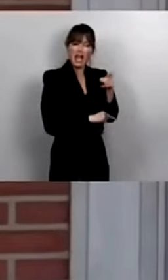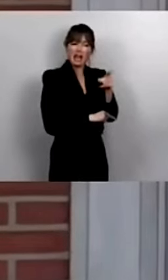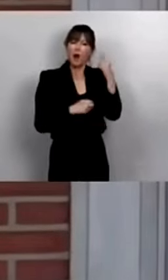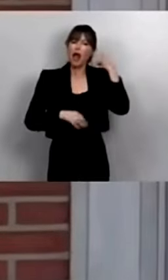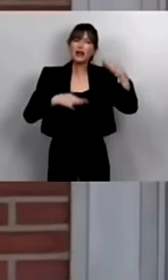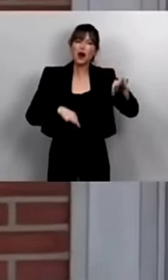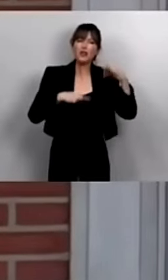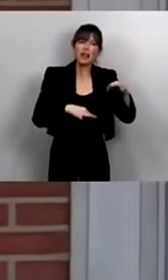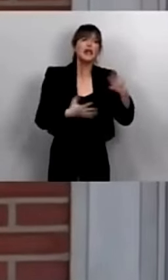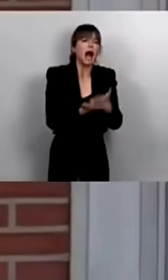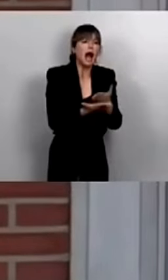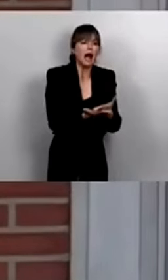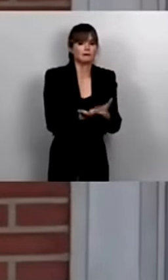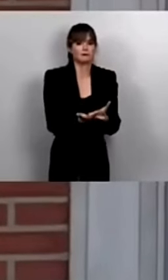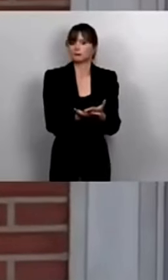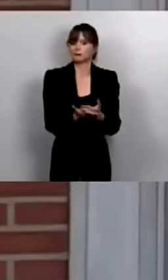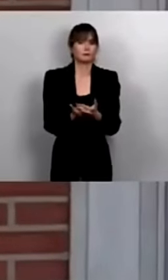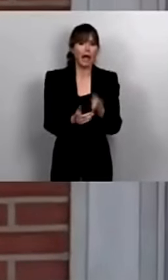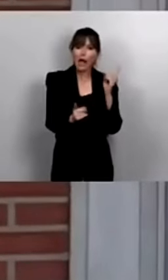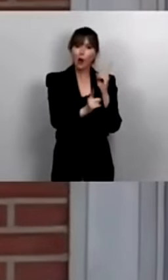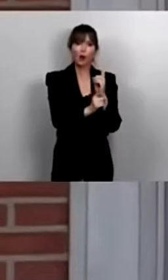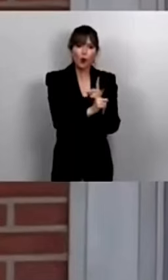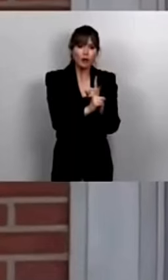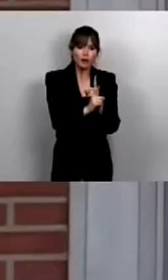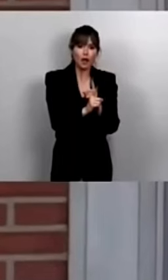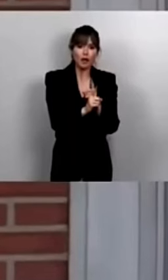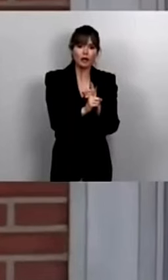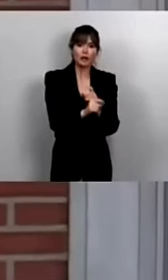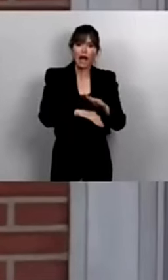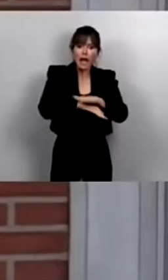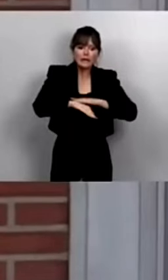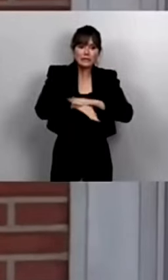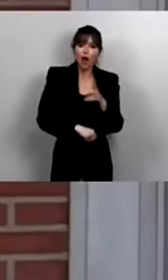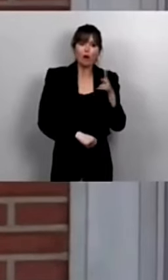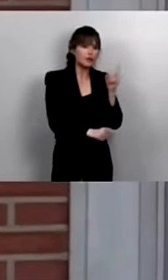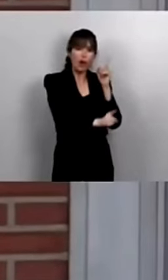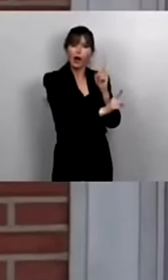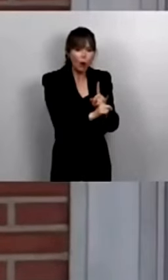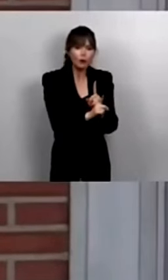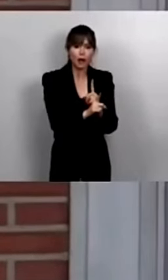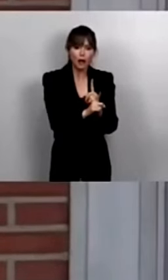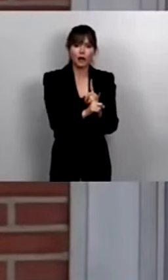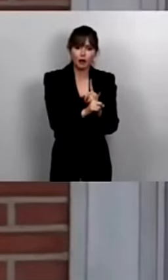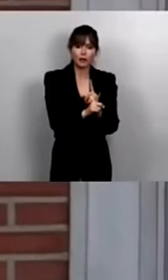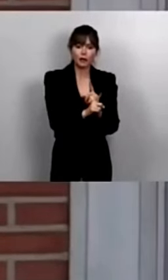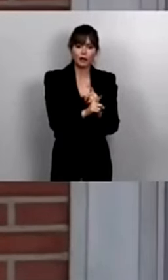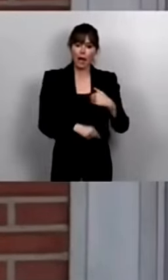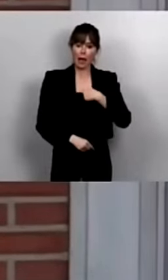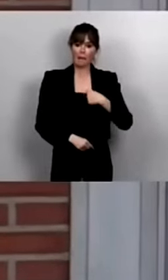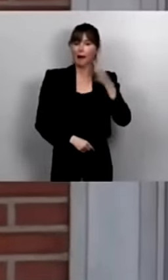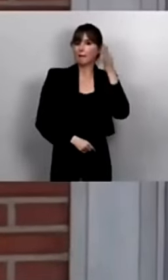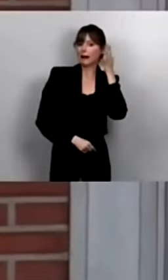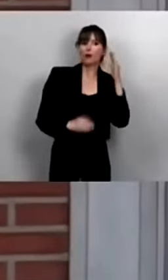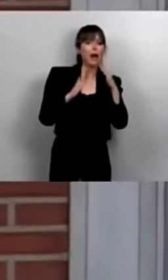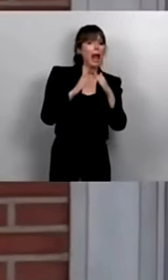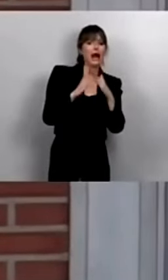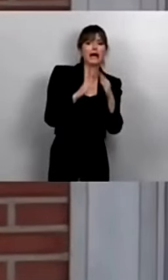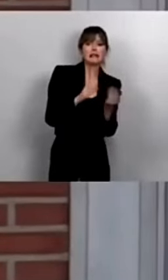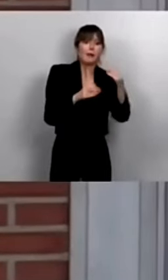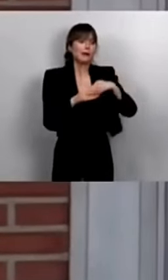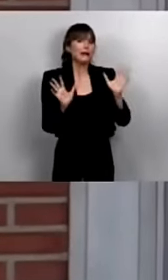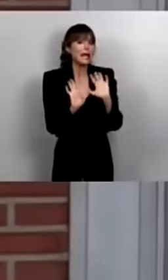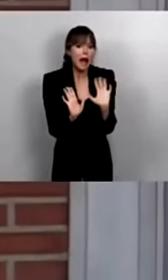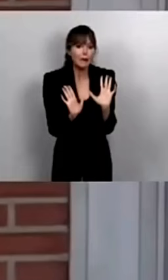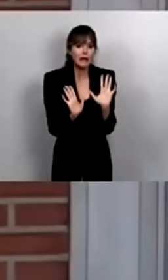sentado, un chino, pero viejo el chino, viejo el chino, era el que pasaba a limpio los toros de Altamira, pero viejo un chino. Que está para hacerle